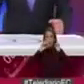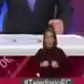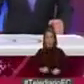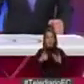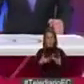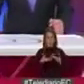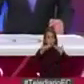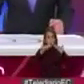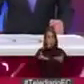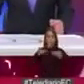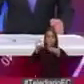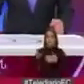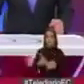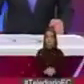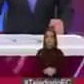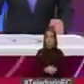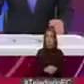la dolarización?